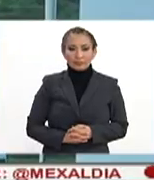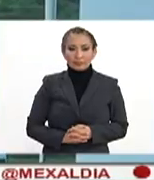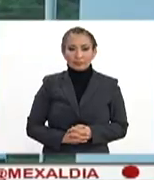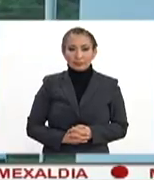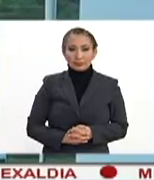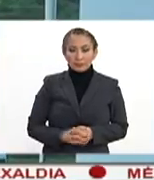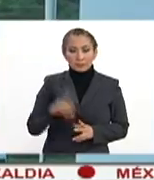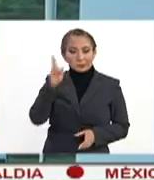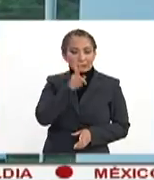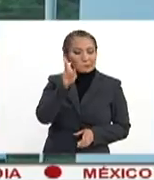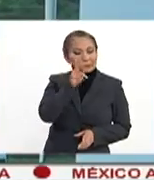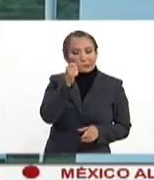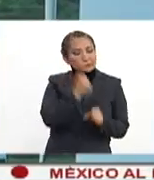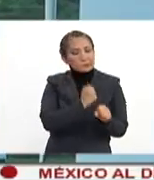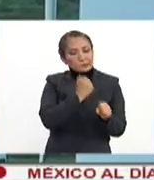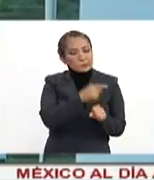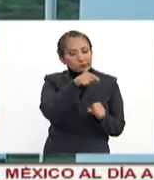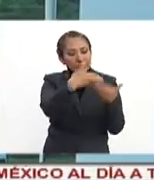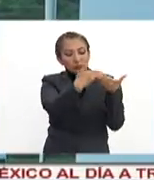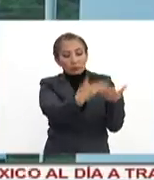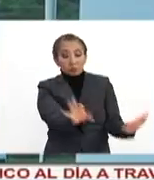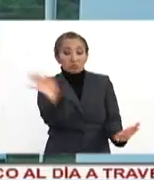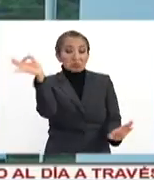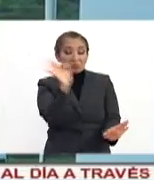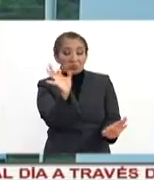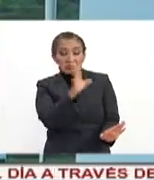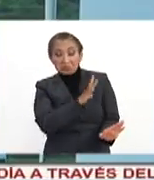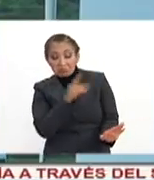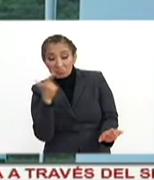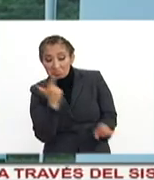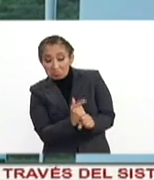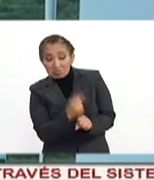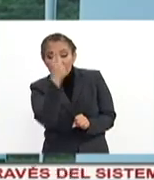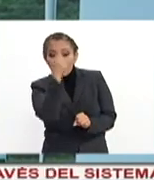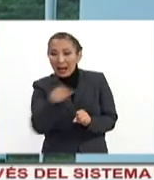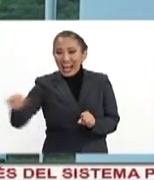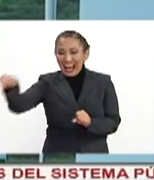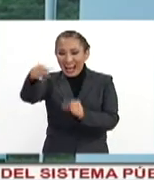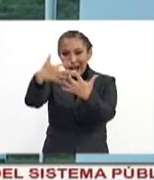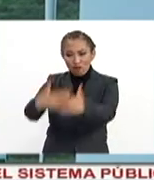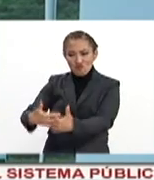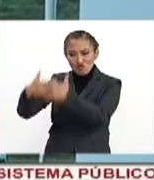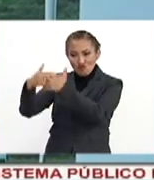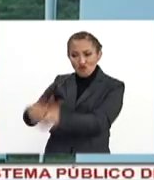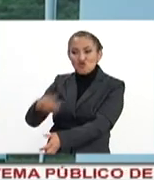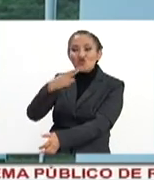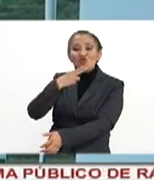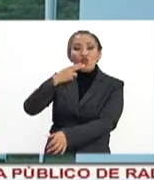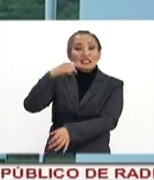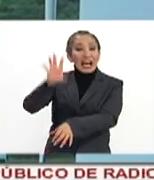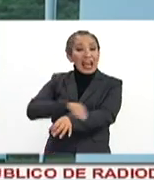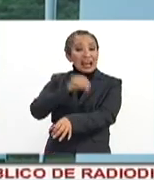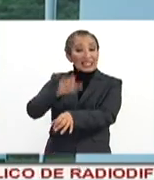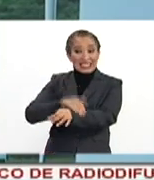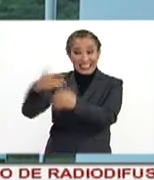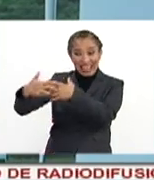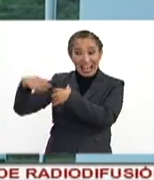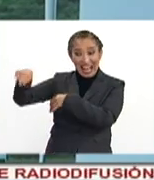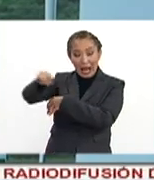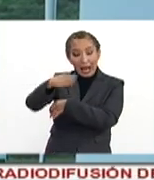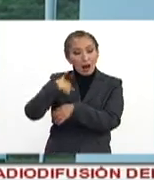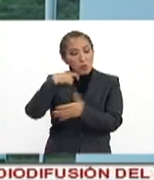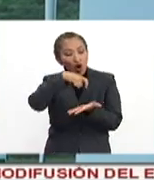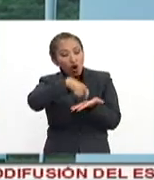En la práctica, esto significa que se abren las posibilidades para que los grandes consumidores de energía adquieran